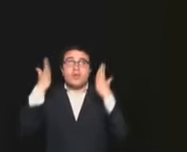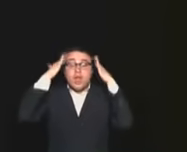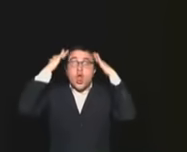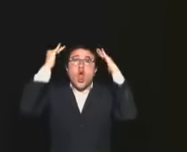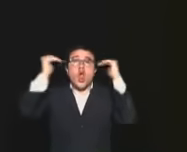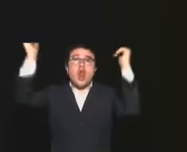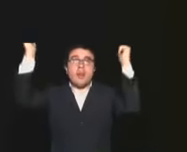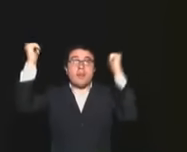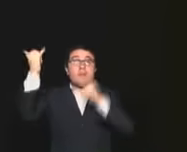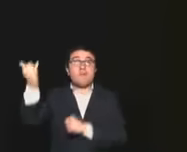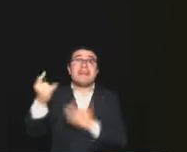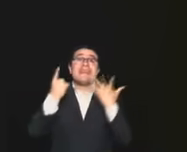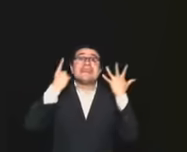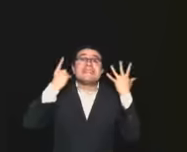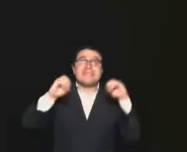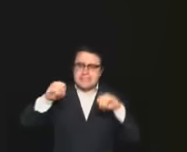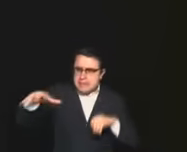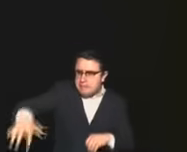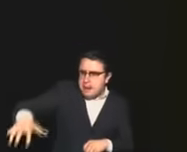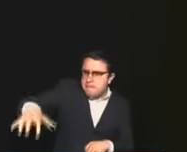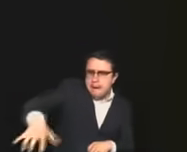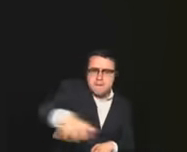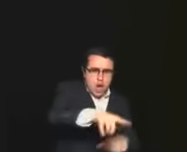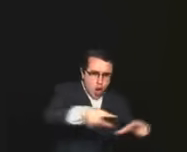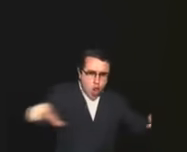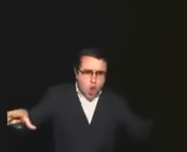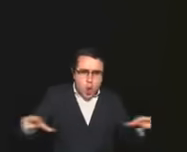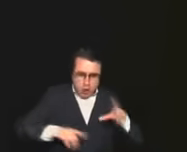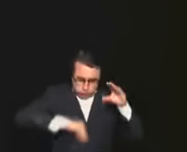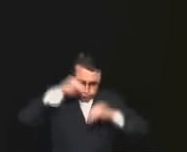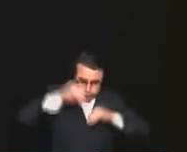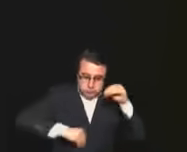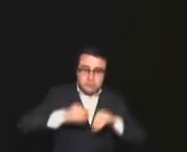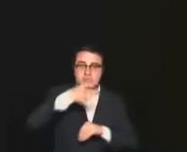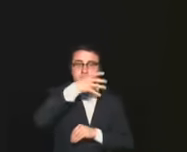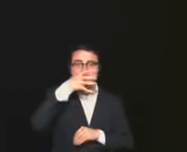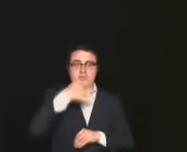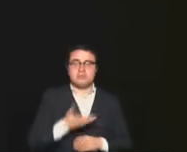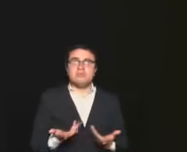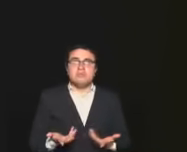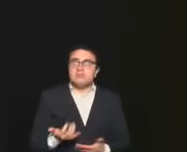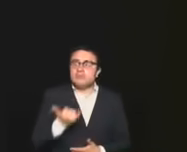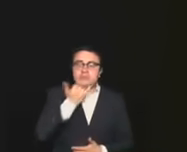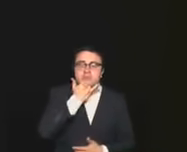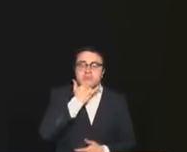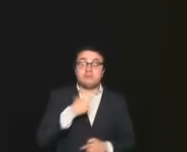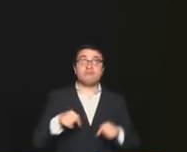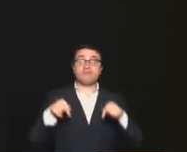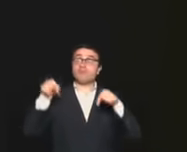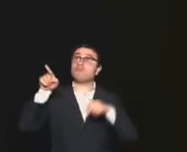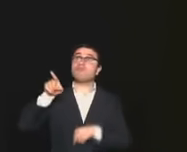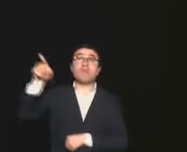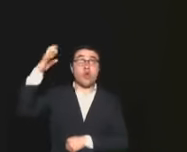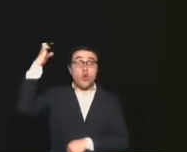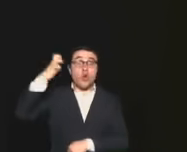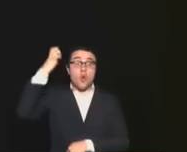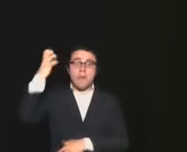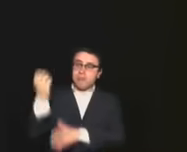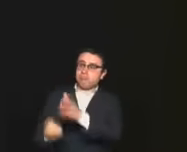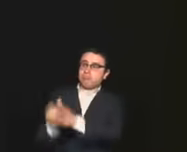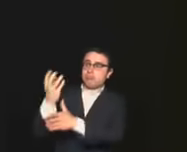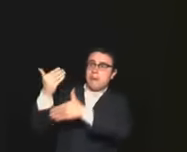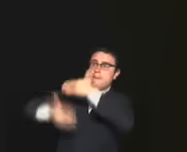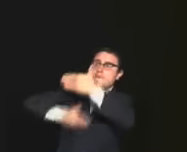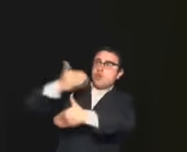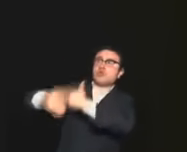60. ¿Qué está pasando? Que ya no se trata de llevar cocaína de aquí a Europa, sino que allá hay que procesarla para